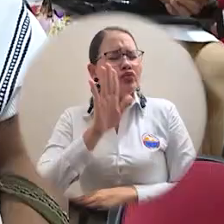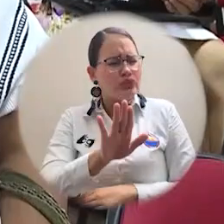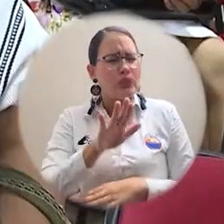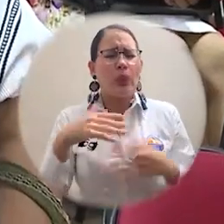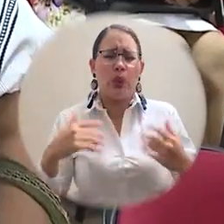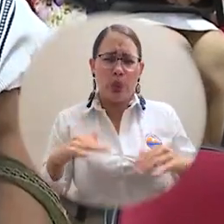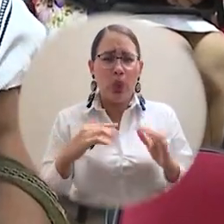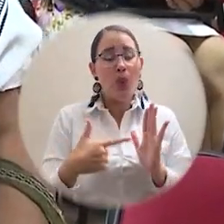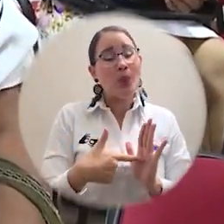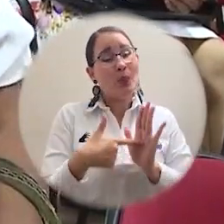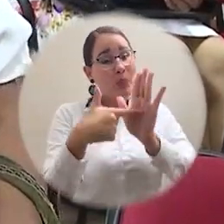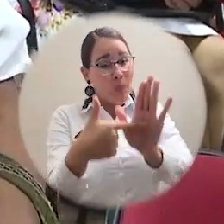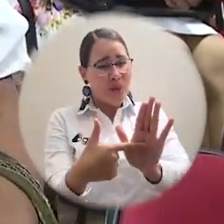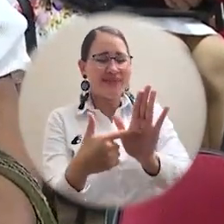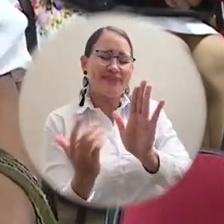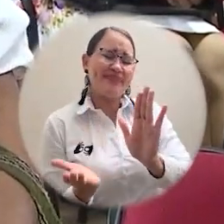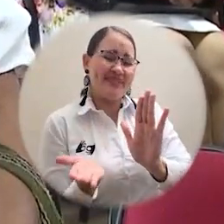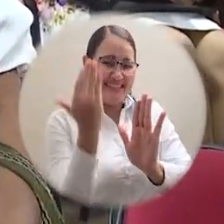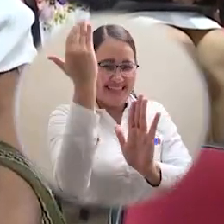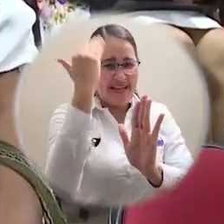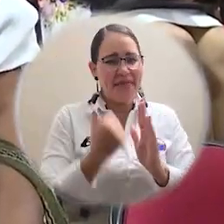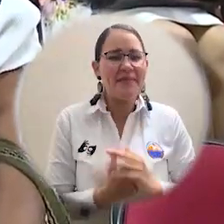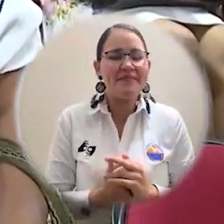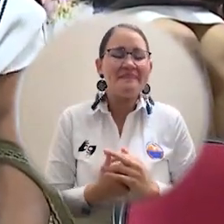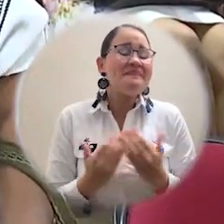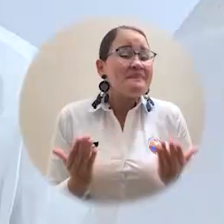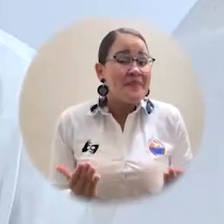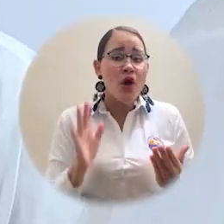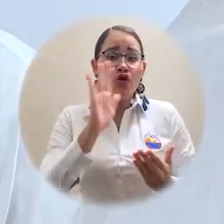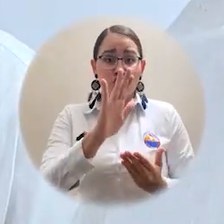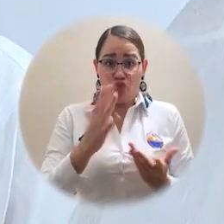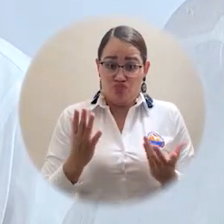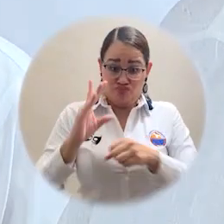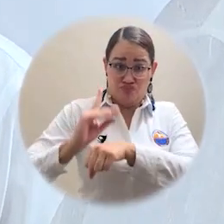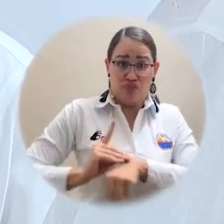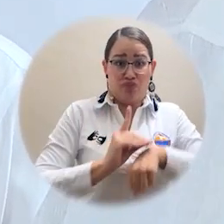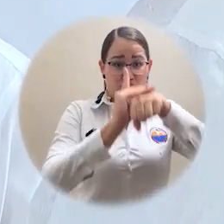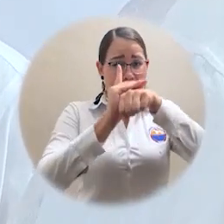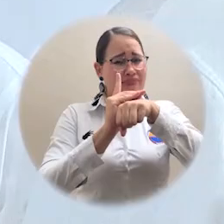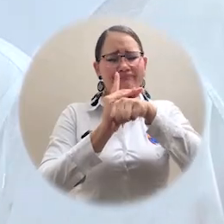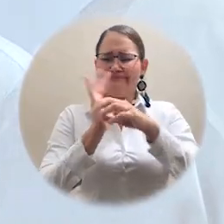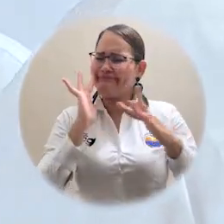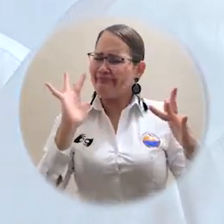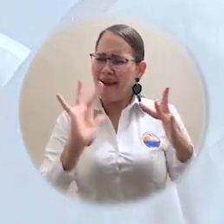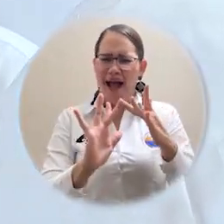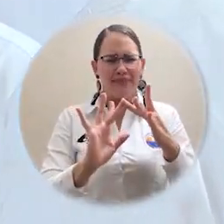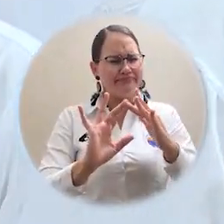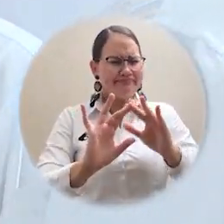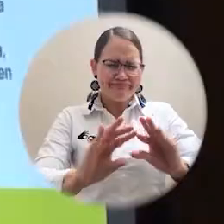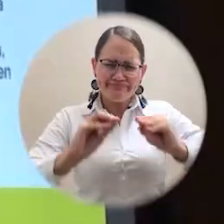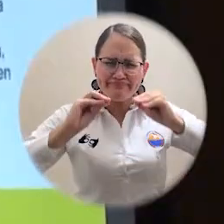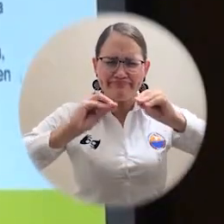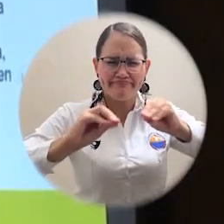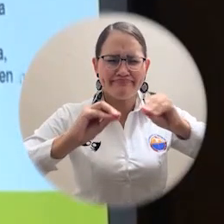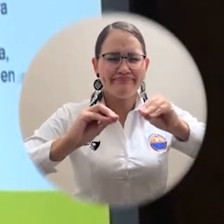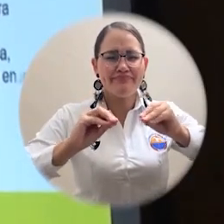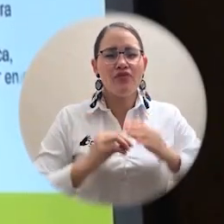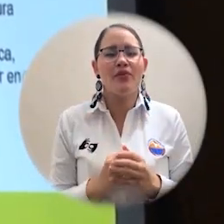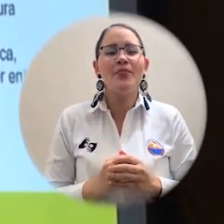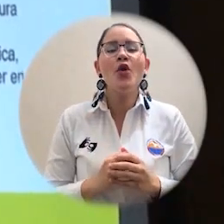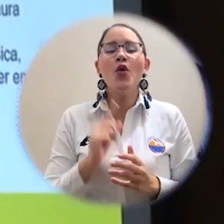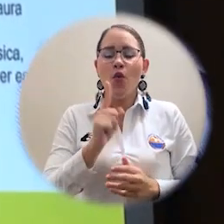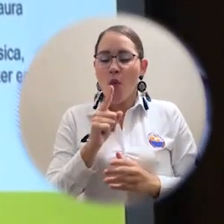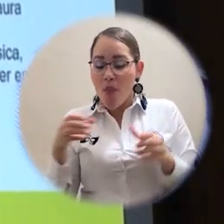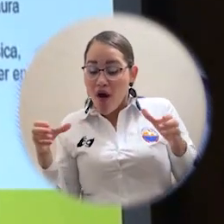representado en un sueño de poder responder a través de un programa de alto nivel de